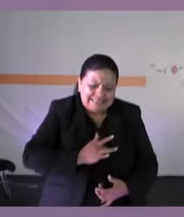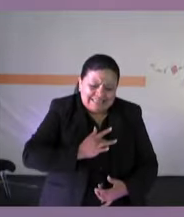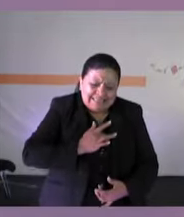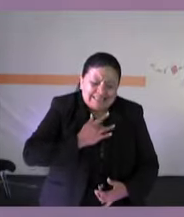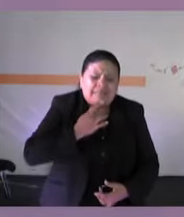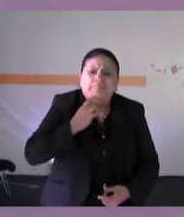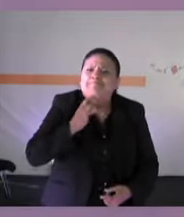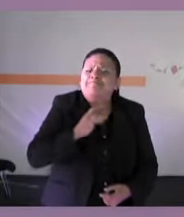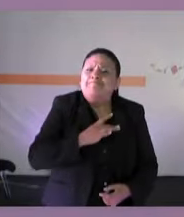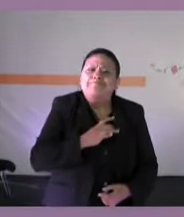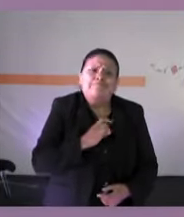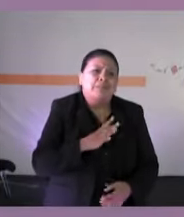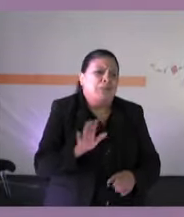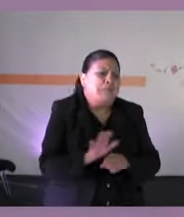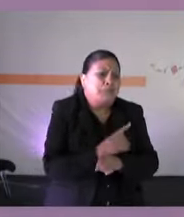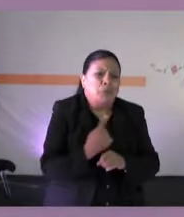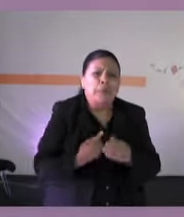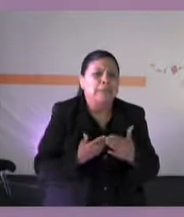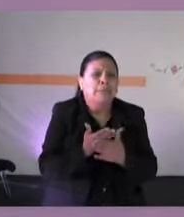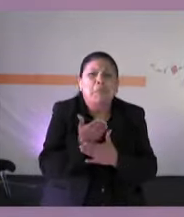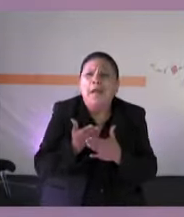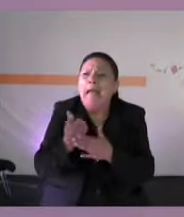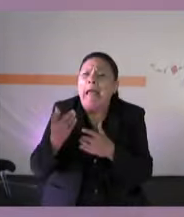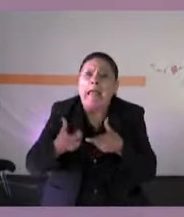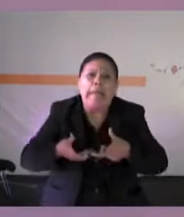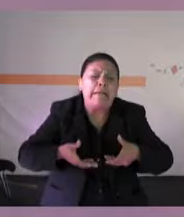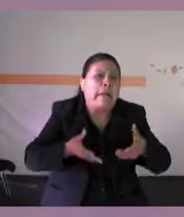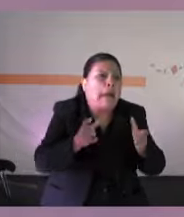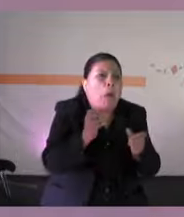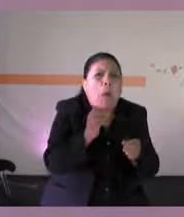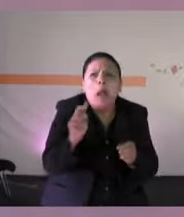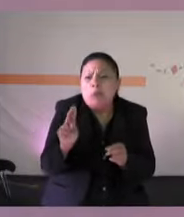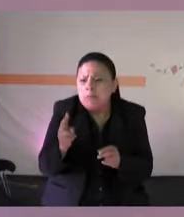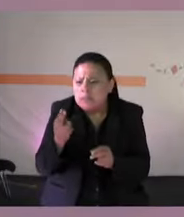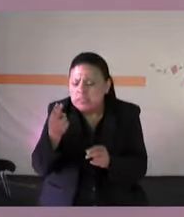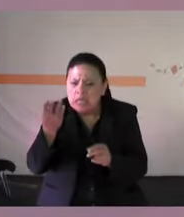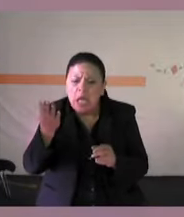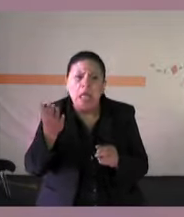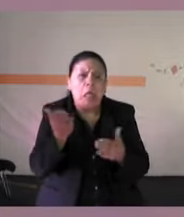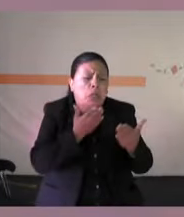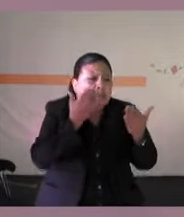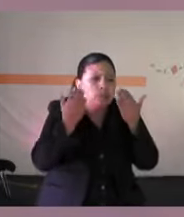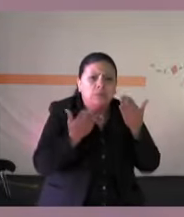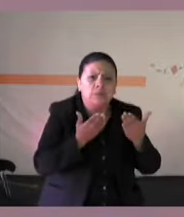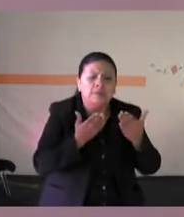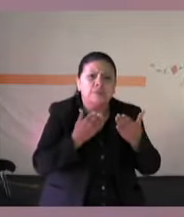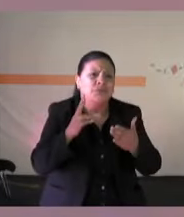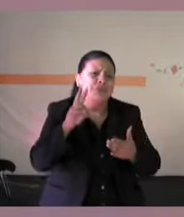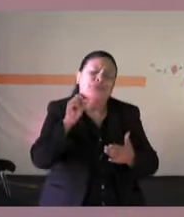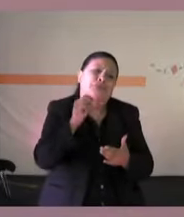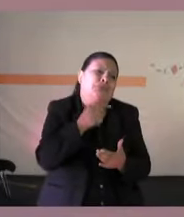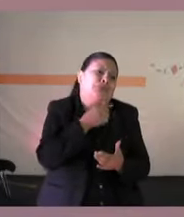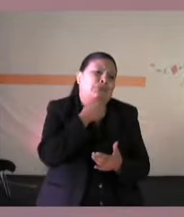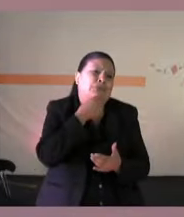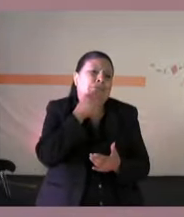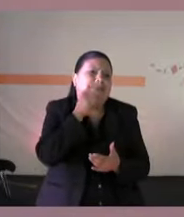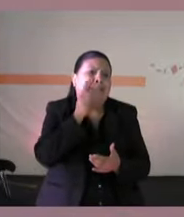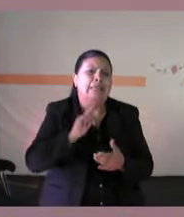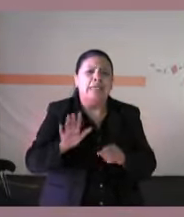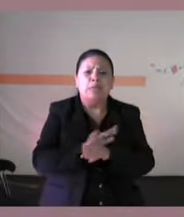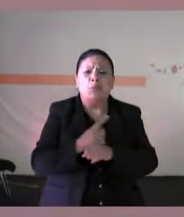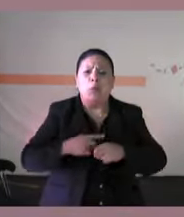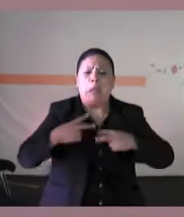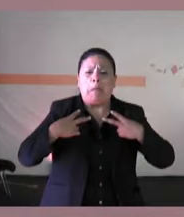calle, a la universidad, al colegio. No son niñas que hacen nada malo. No son niñas que cómo iban vestidas, iban